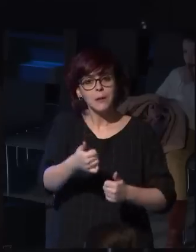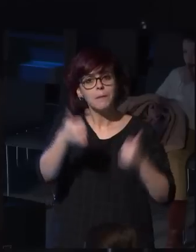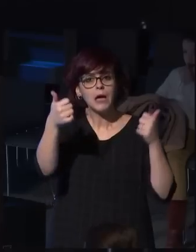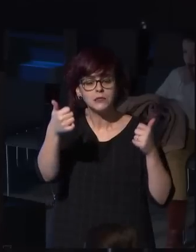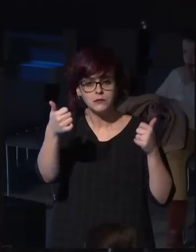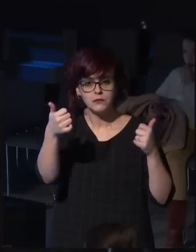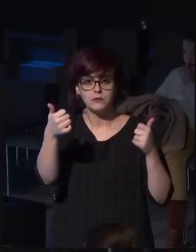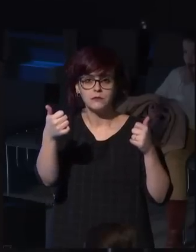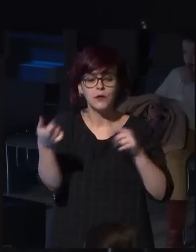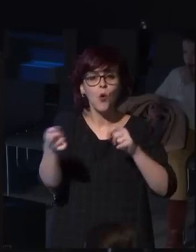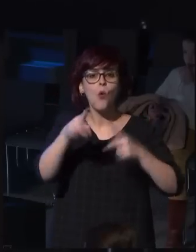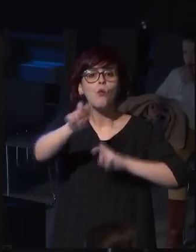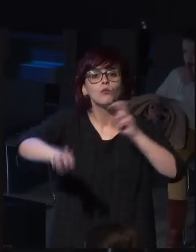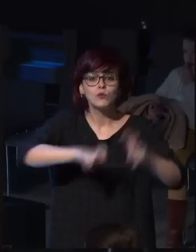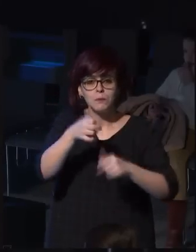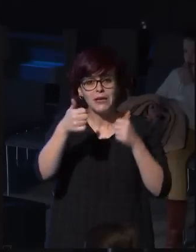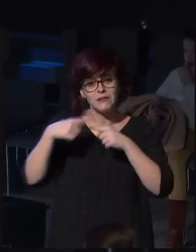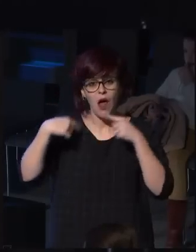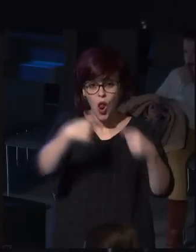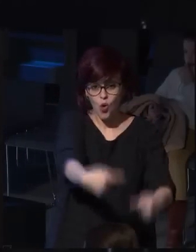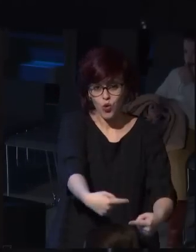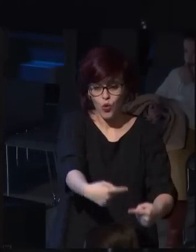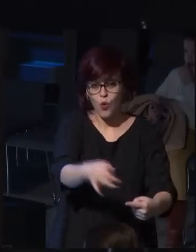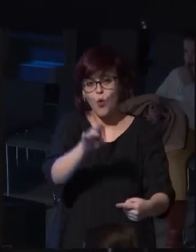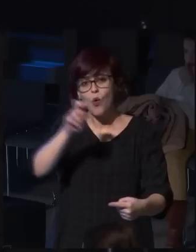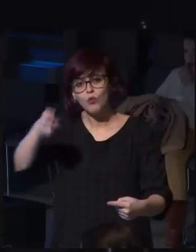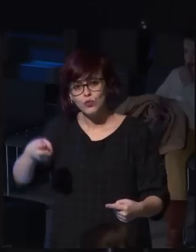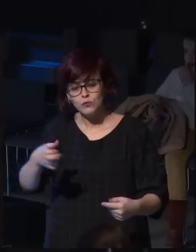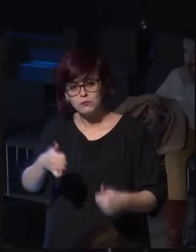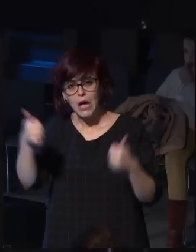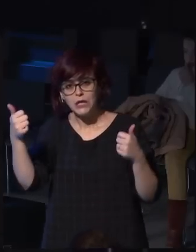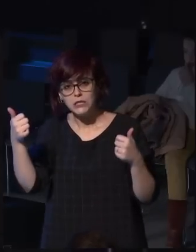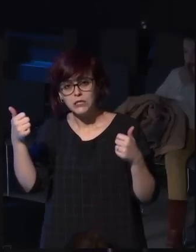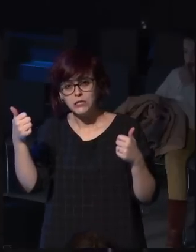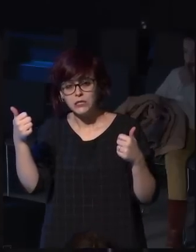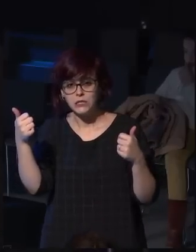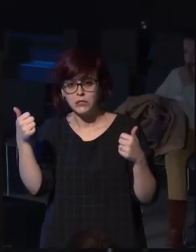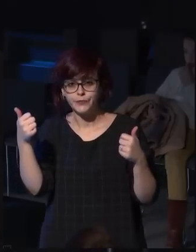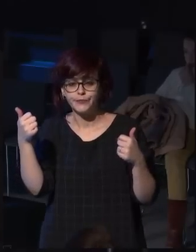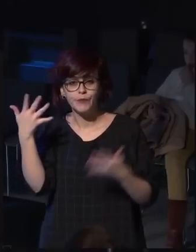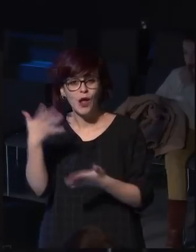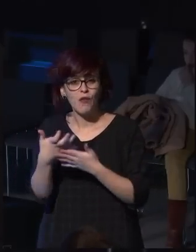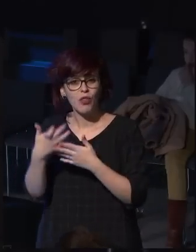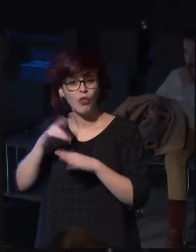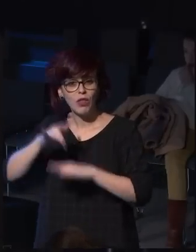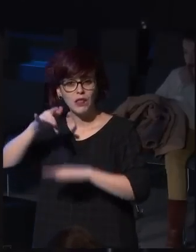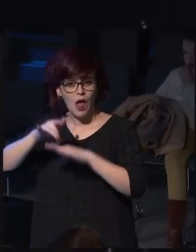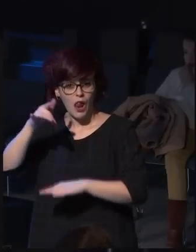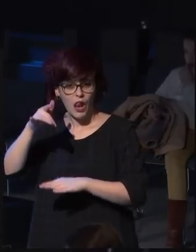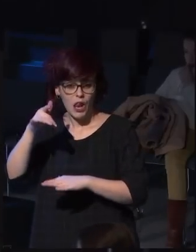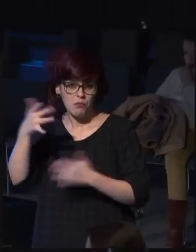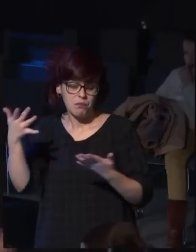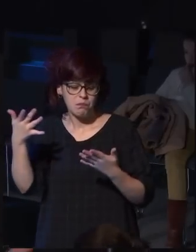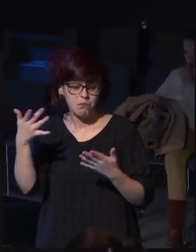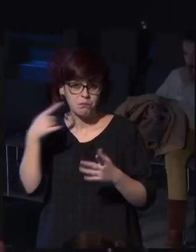también depende de lo que estés buscando, pero la parte analógica. Y creo que hay instrumentos y cosas que una grabación digital ayuda más,